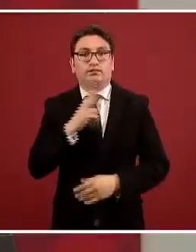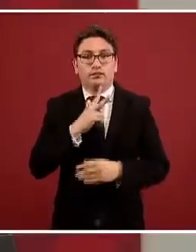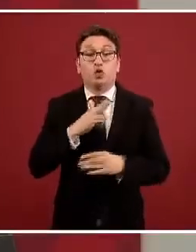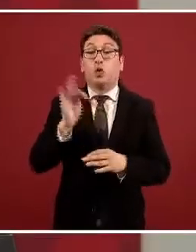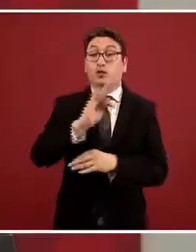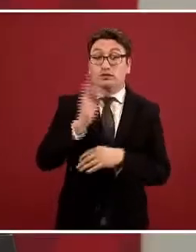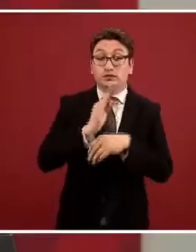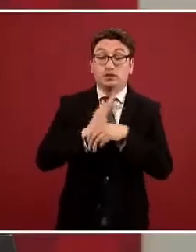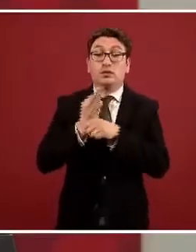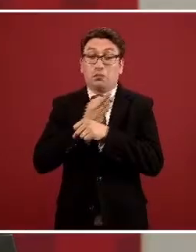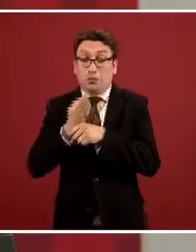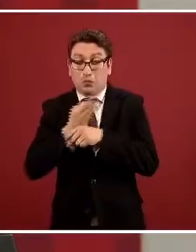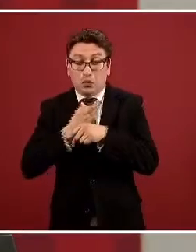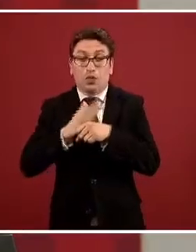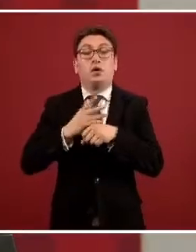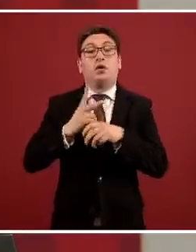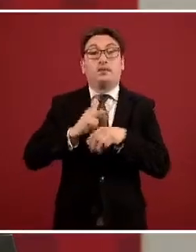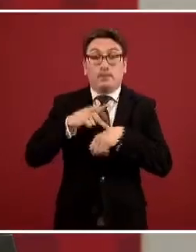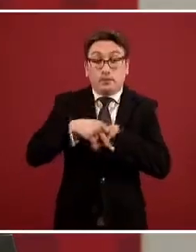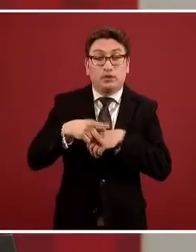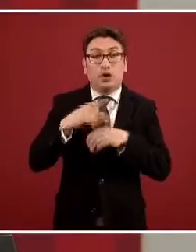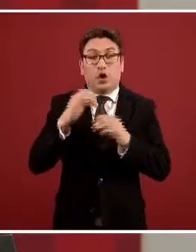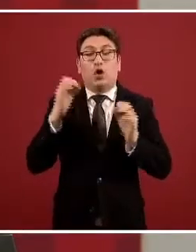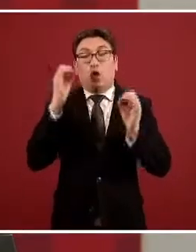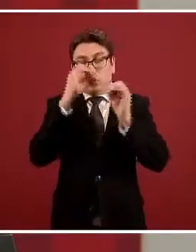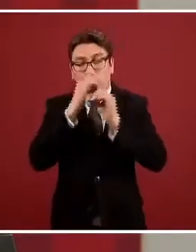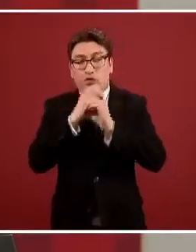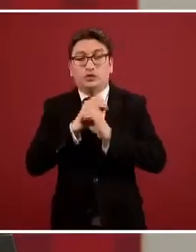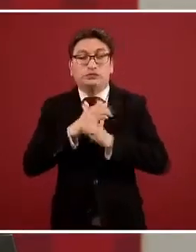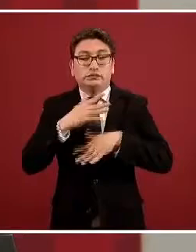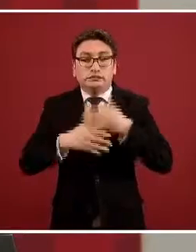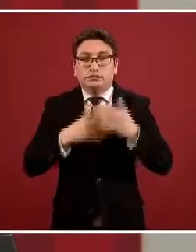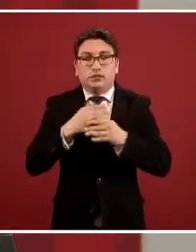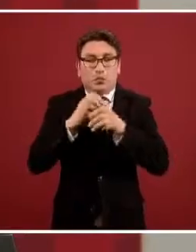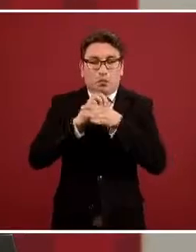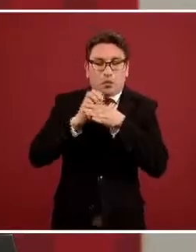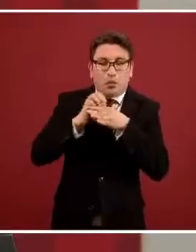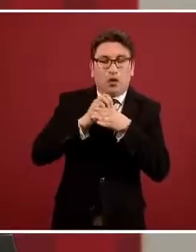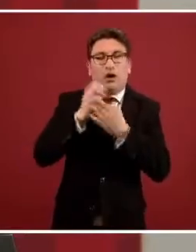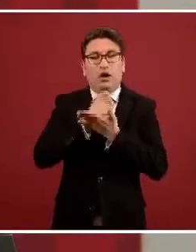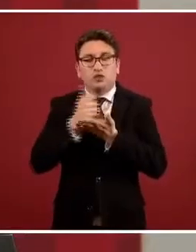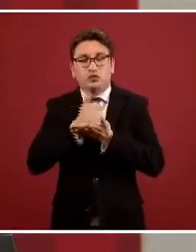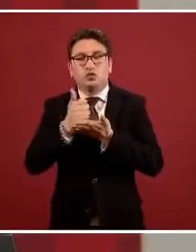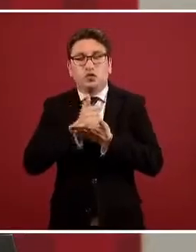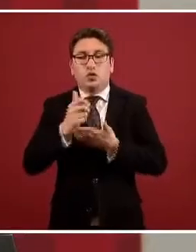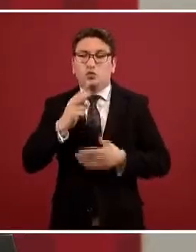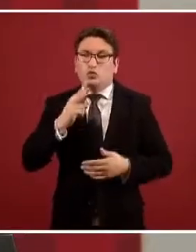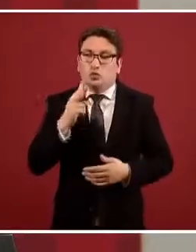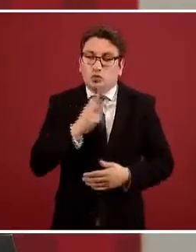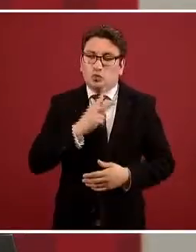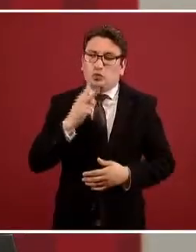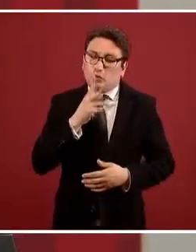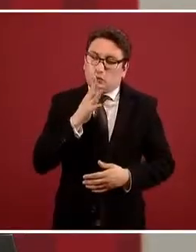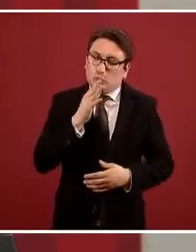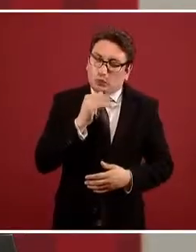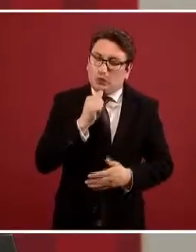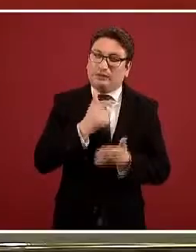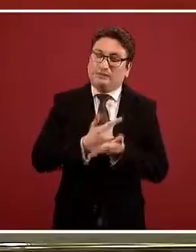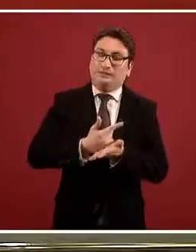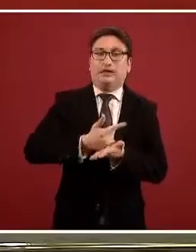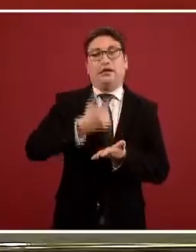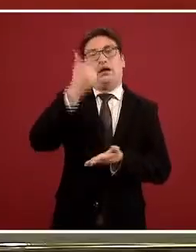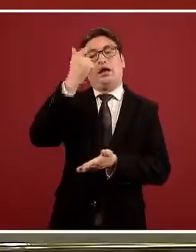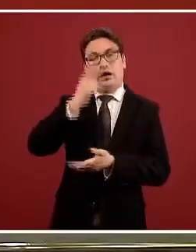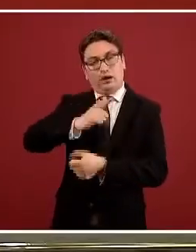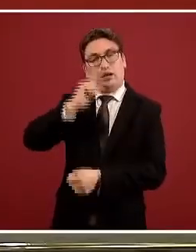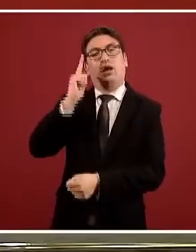oscuro de la piel, como morado, azuloso, eso es un elemento grave de la